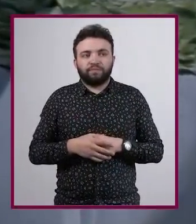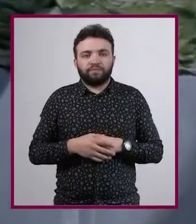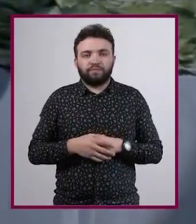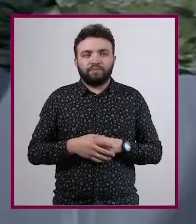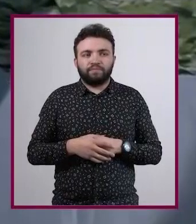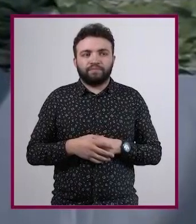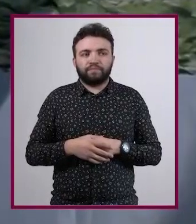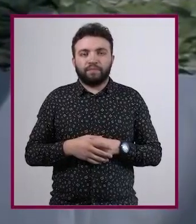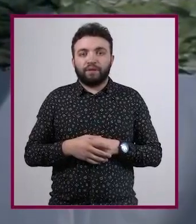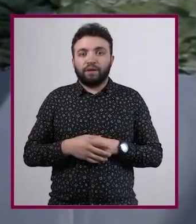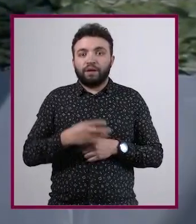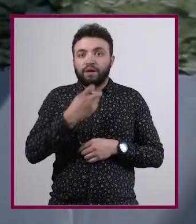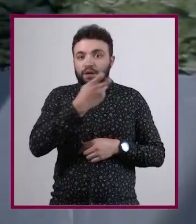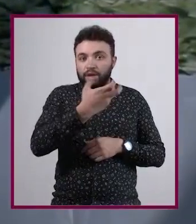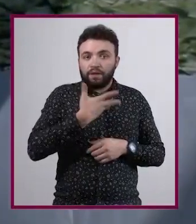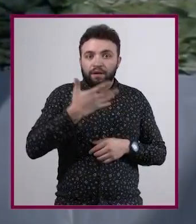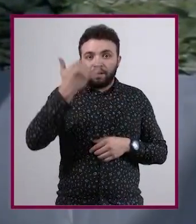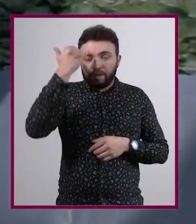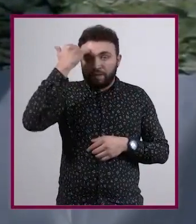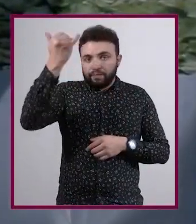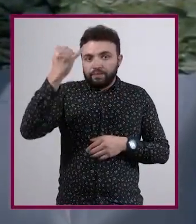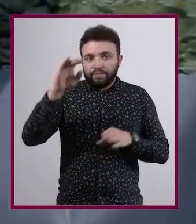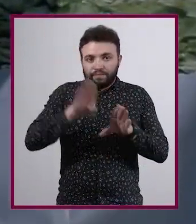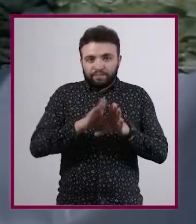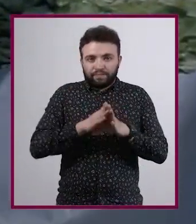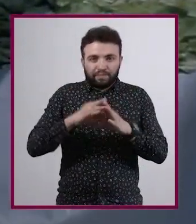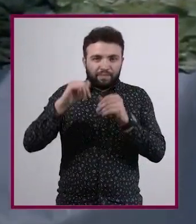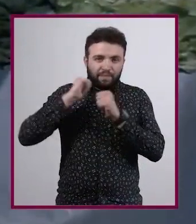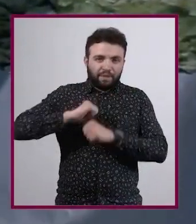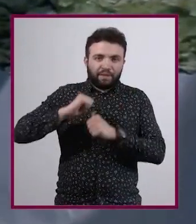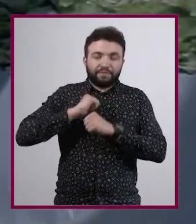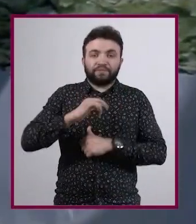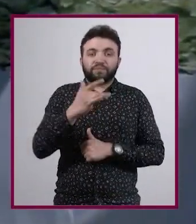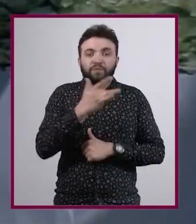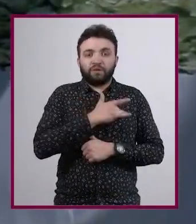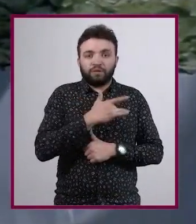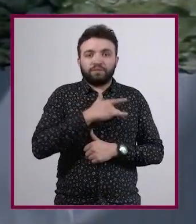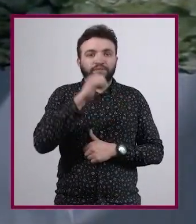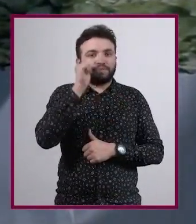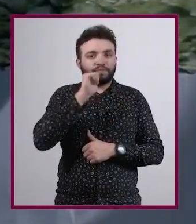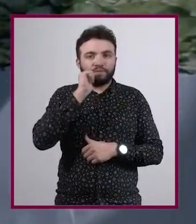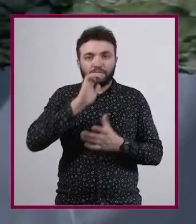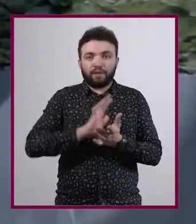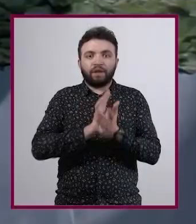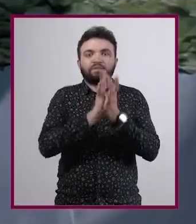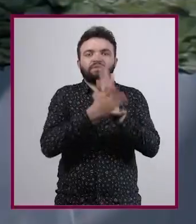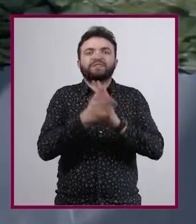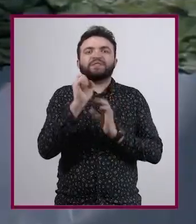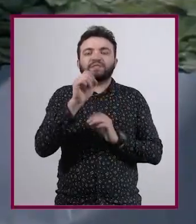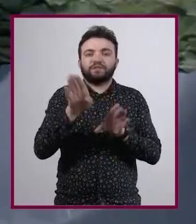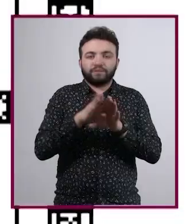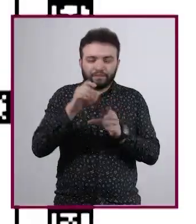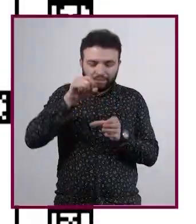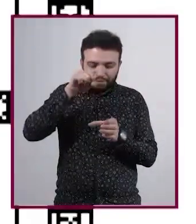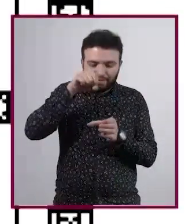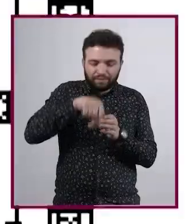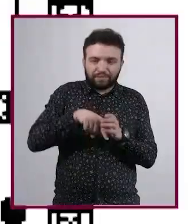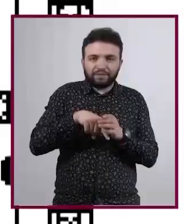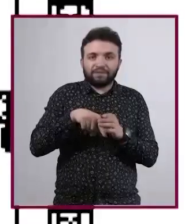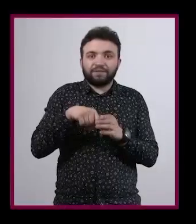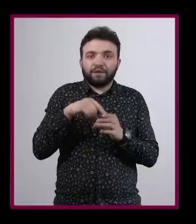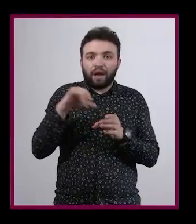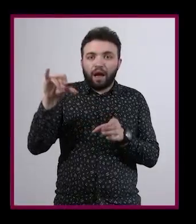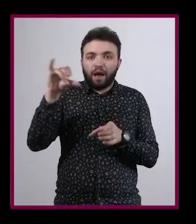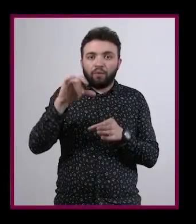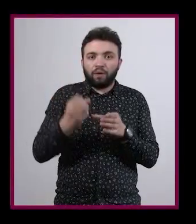Y está la idea en las epistemes mesoamericanas de que los corazones se convierten en semillas, que son sembrados, y entonces hay